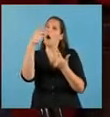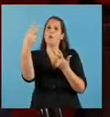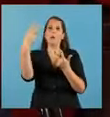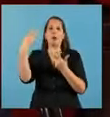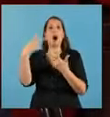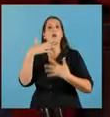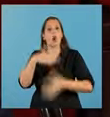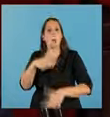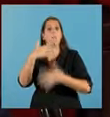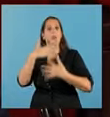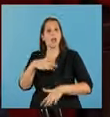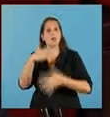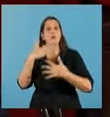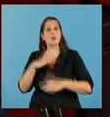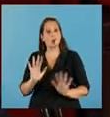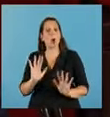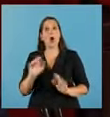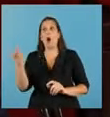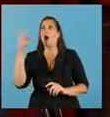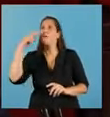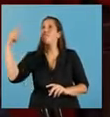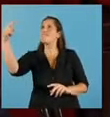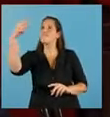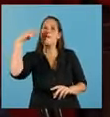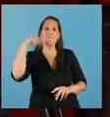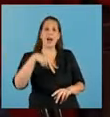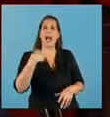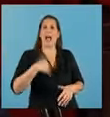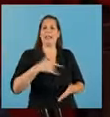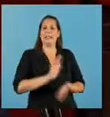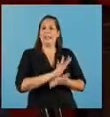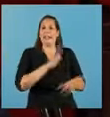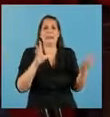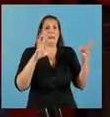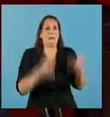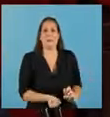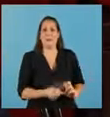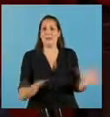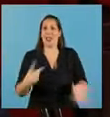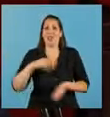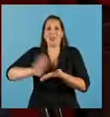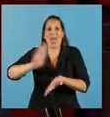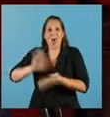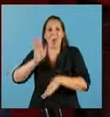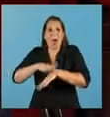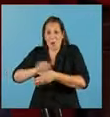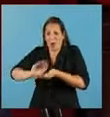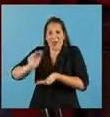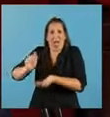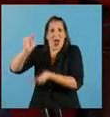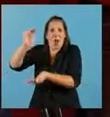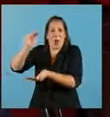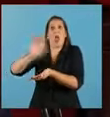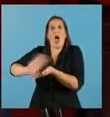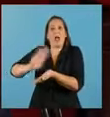Todos advierten que Argentina es un país devastado por el endeudamiento y expresan un profundo estupor frente a lo